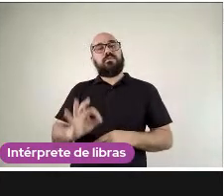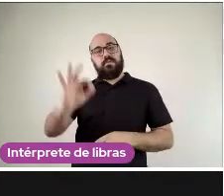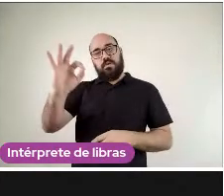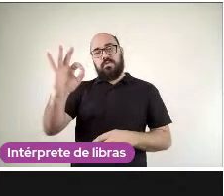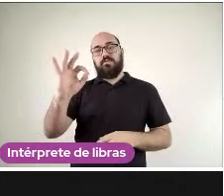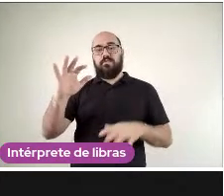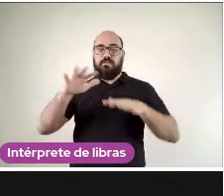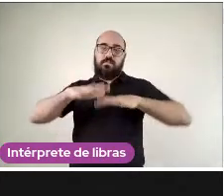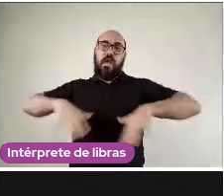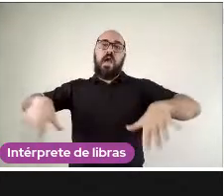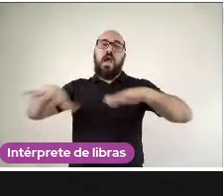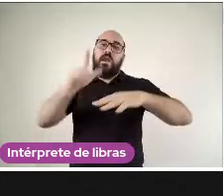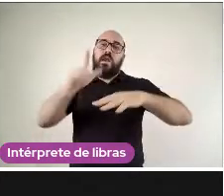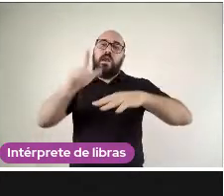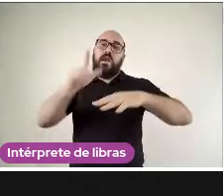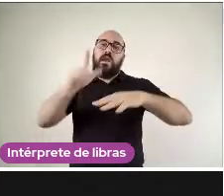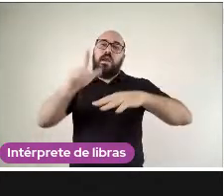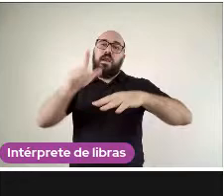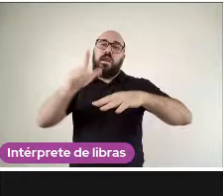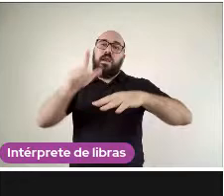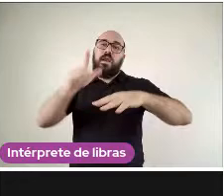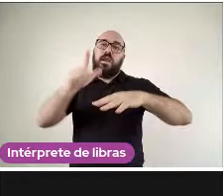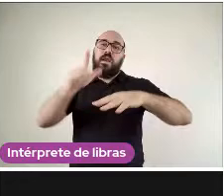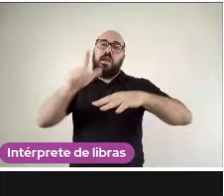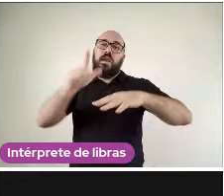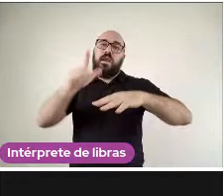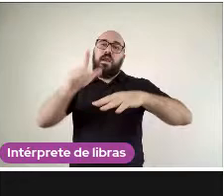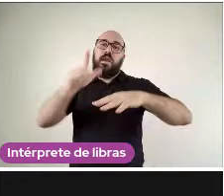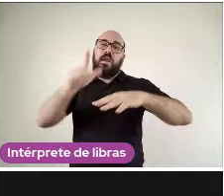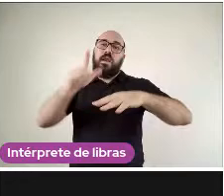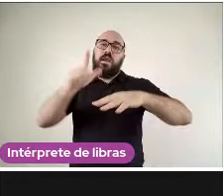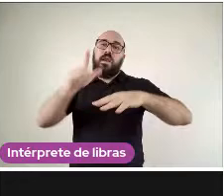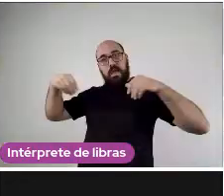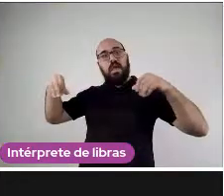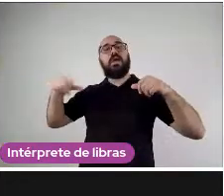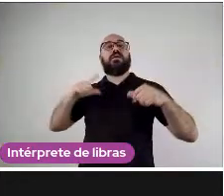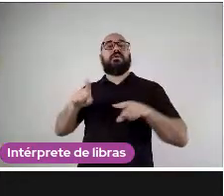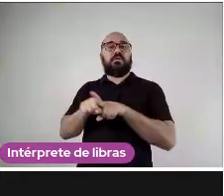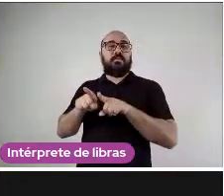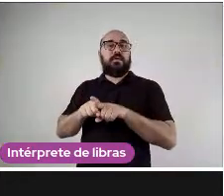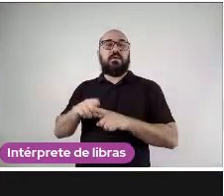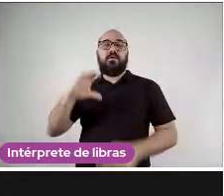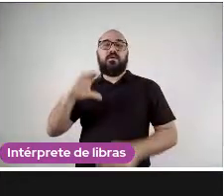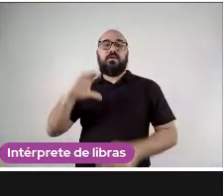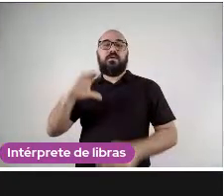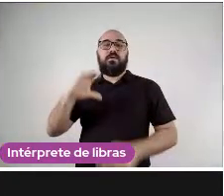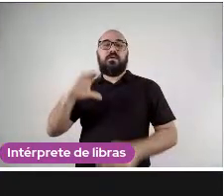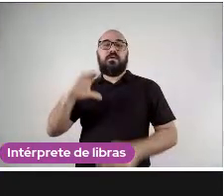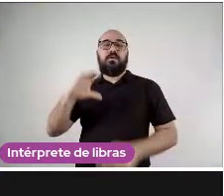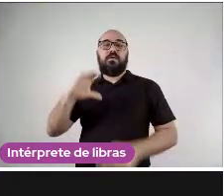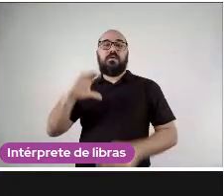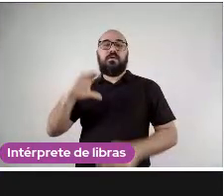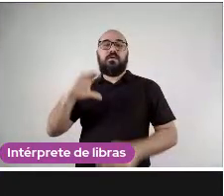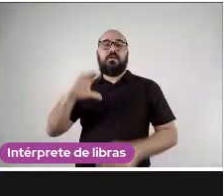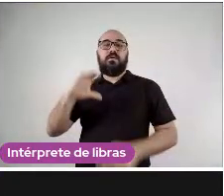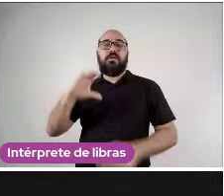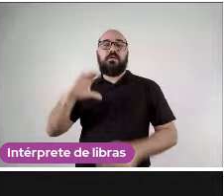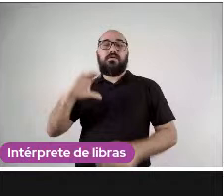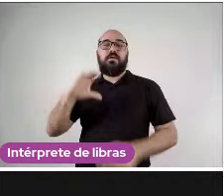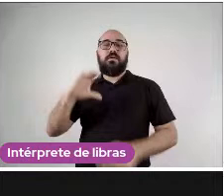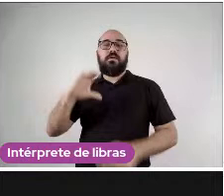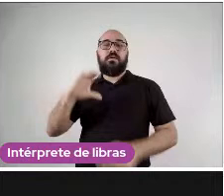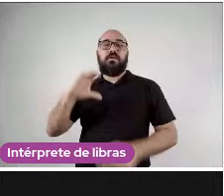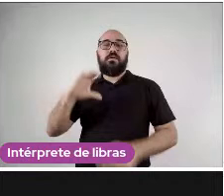otros países están trabajando en ello. Tenemos que reducir los gases de efecto invernadero para poder